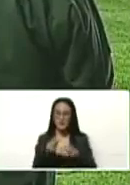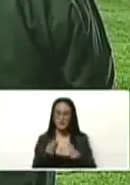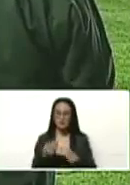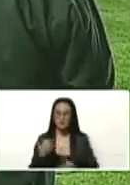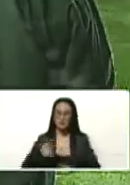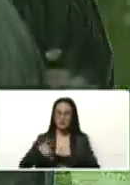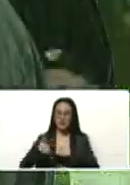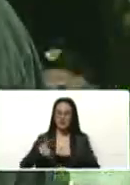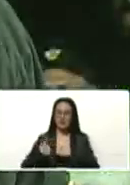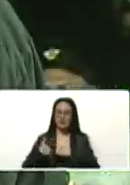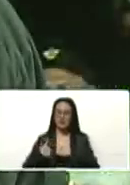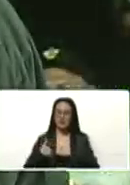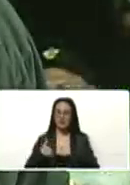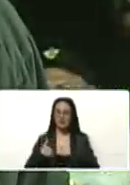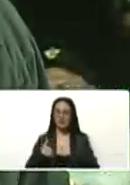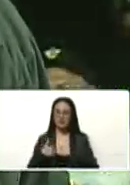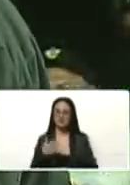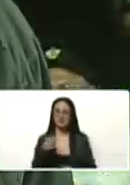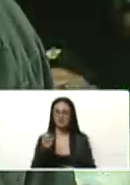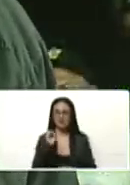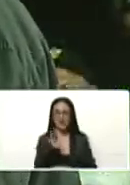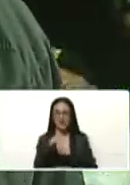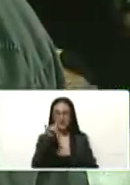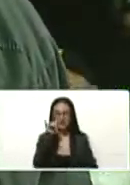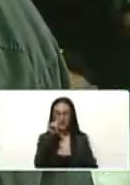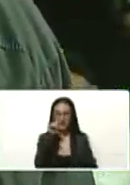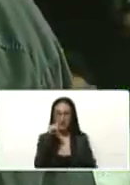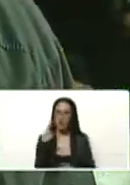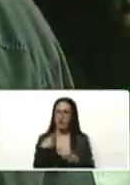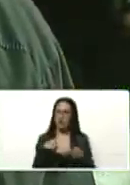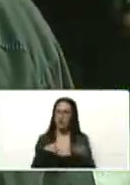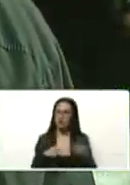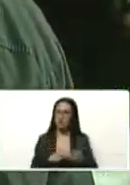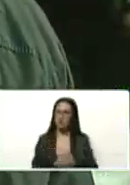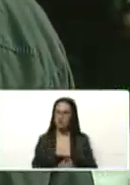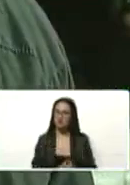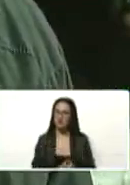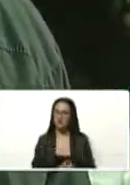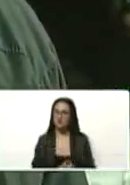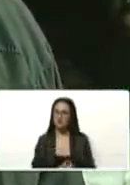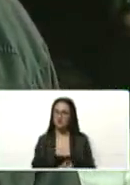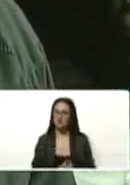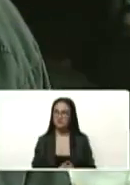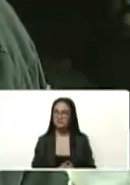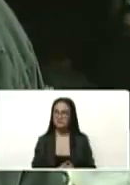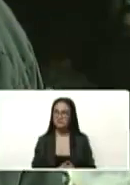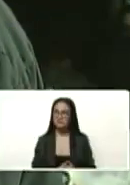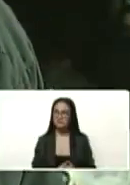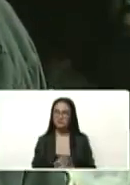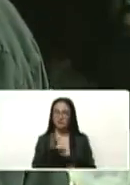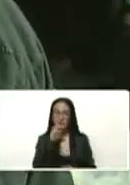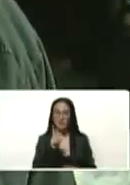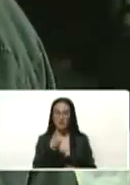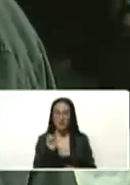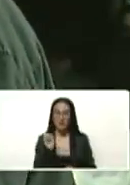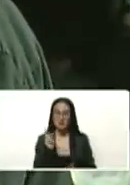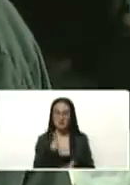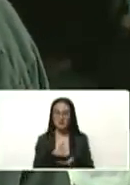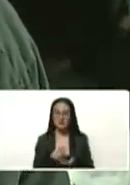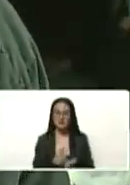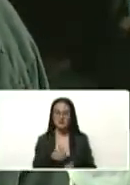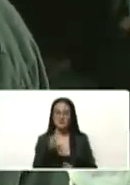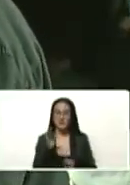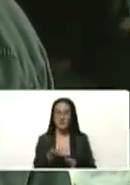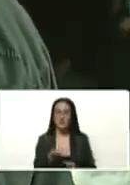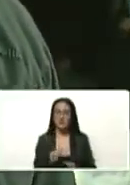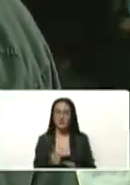Argentina y ya estuve mandándole videos a otros. Y bueno, por una cuestión de señal todavía no le han llegado, pero estoy seguro que más de ese